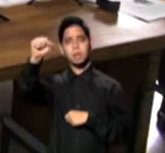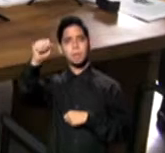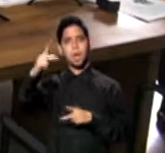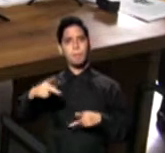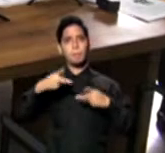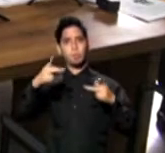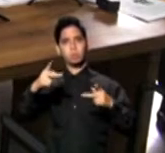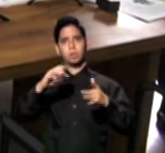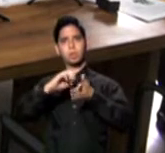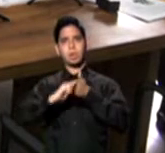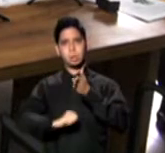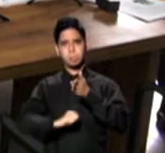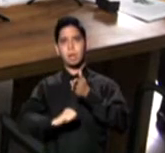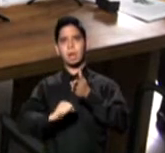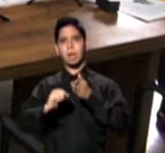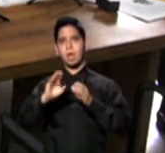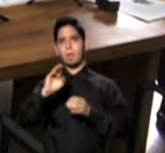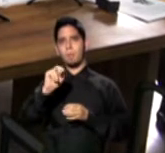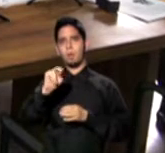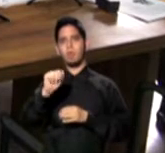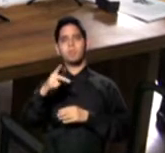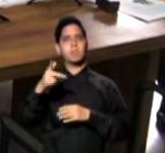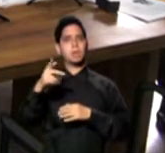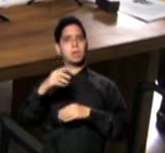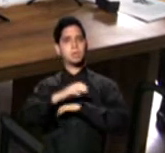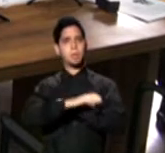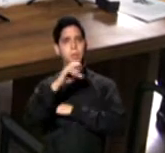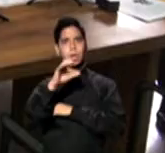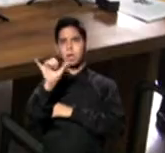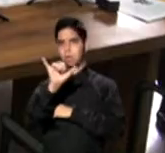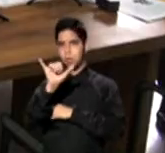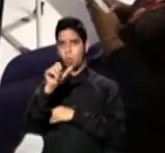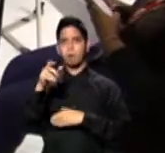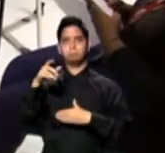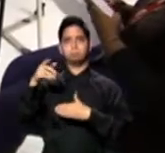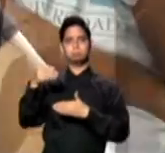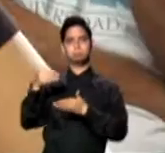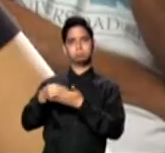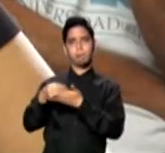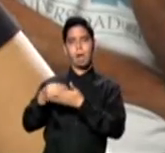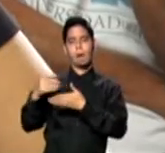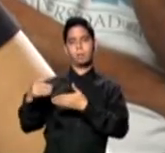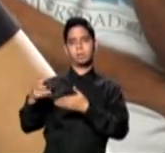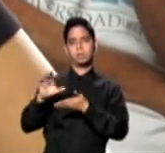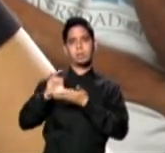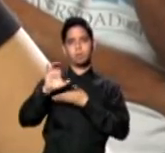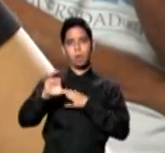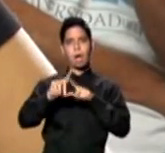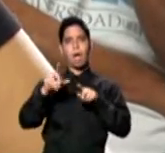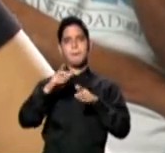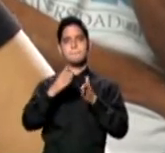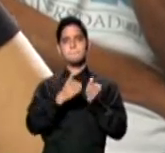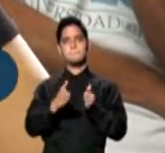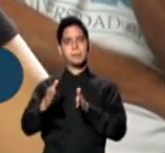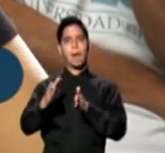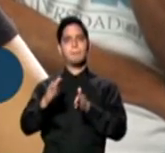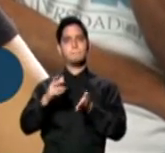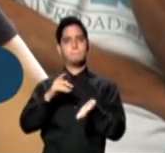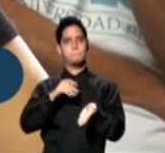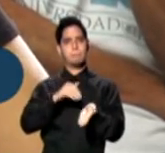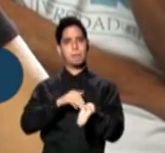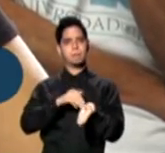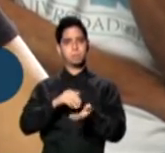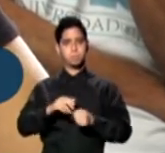gubernamentales de eliminar el bono de Navidad y la aportación al plan médico. Ahora mismo, con la reconfiguración, hay más